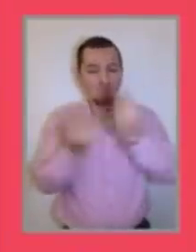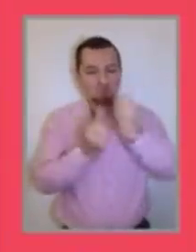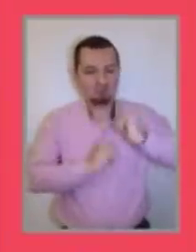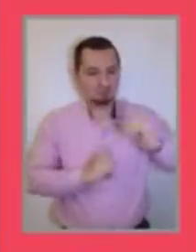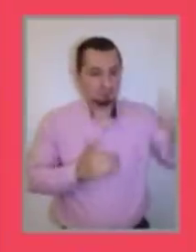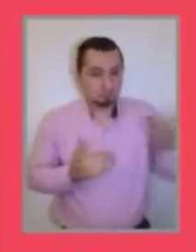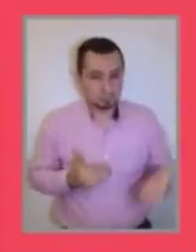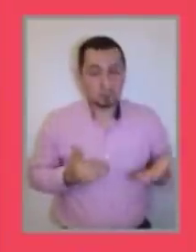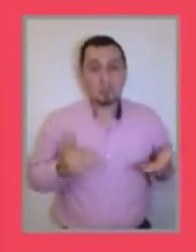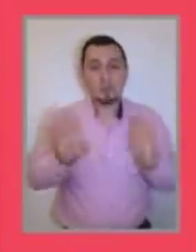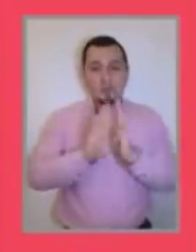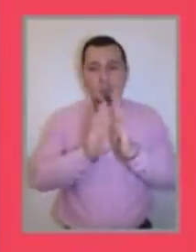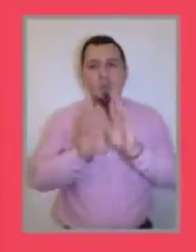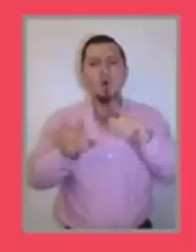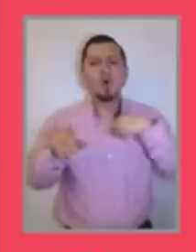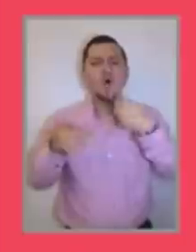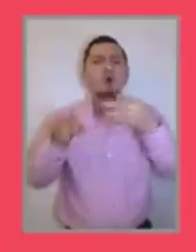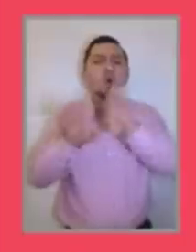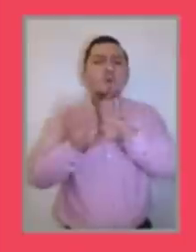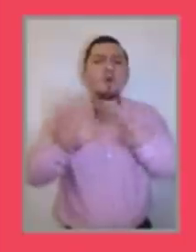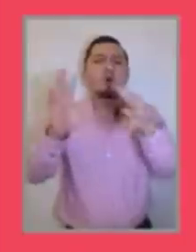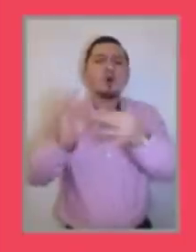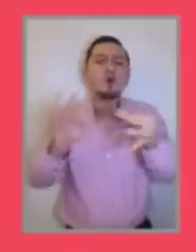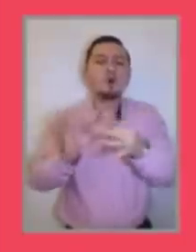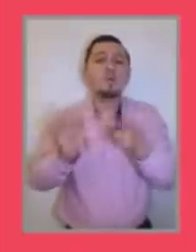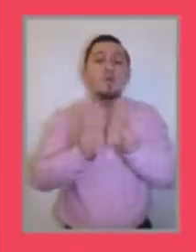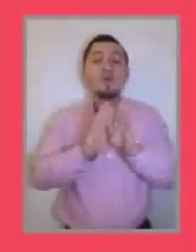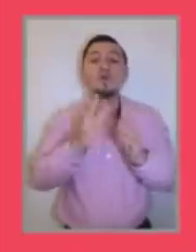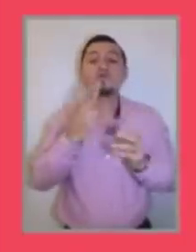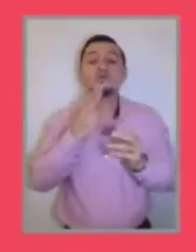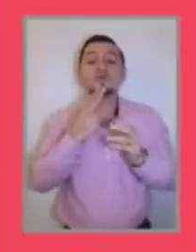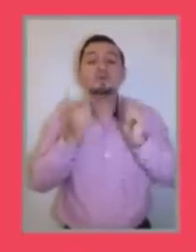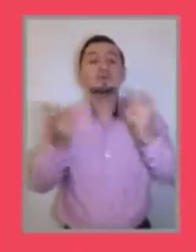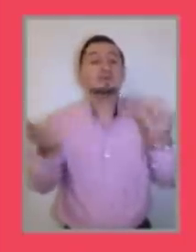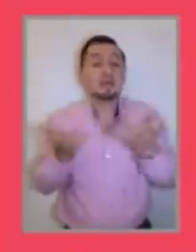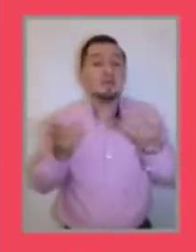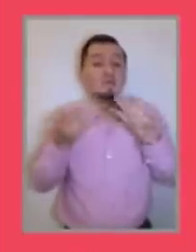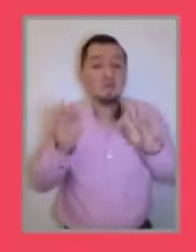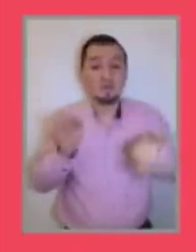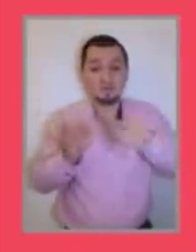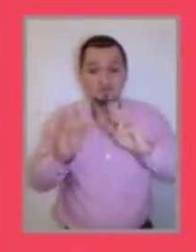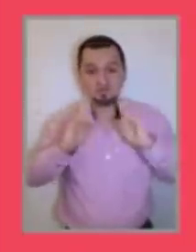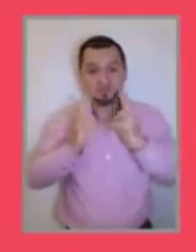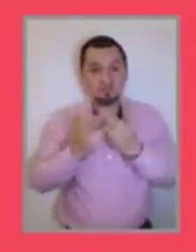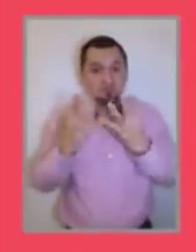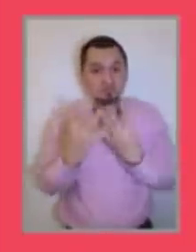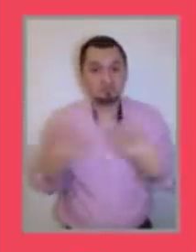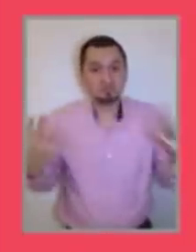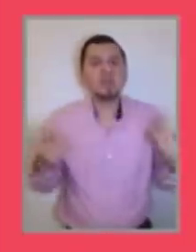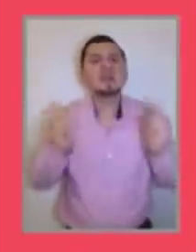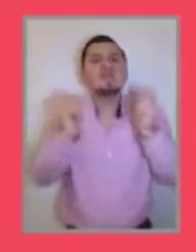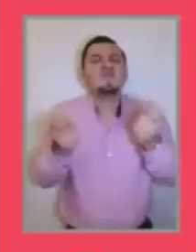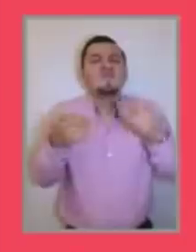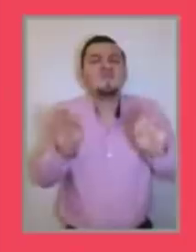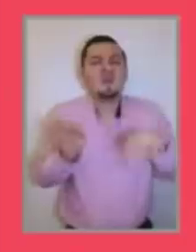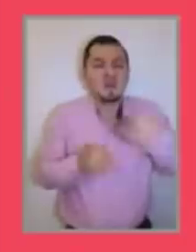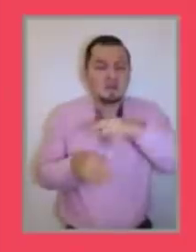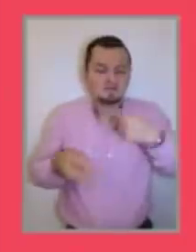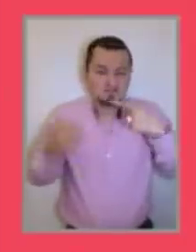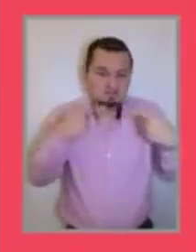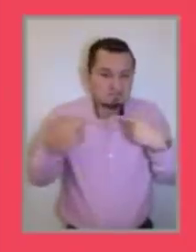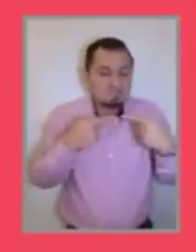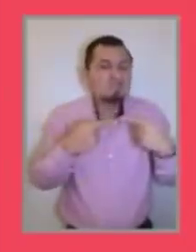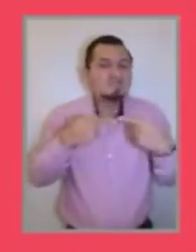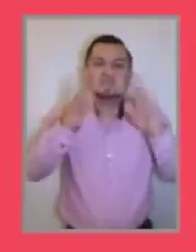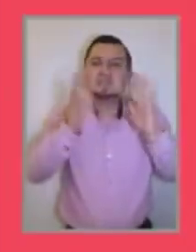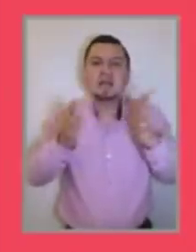a quien le voy a pedir que nos explique cómo funcionó la mesa de educación, quiénes participaron, porque lo que tenemos que anunciar el día de